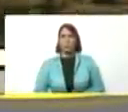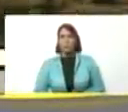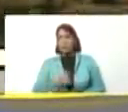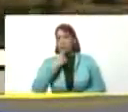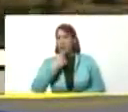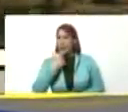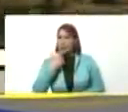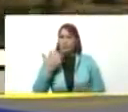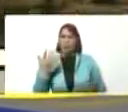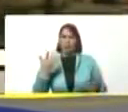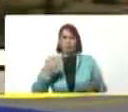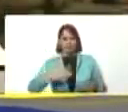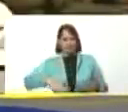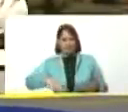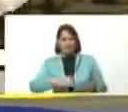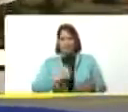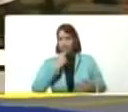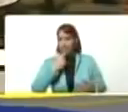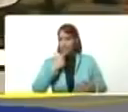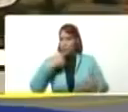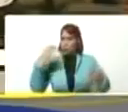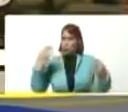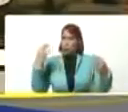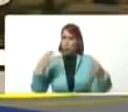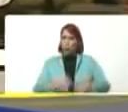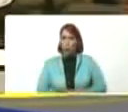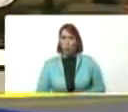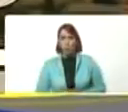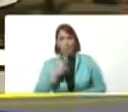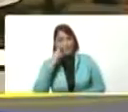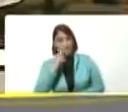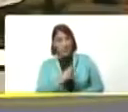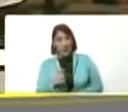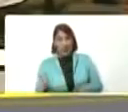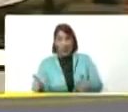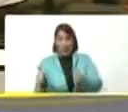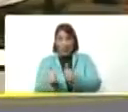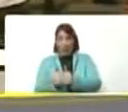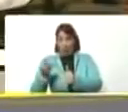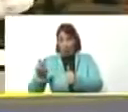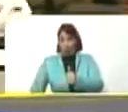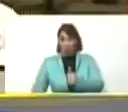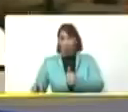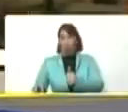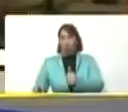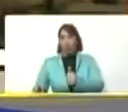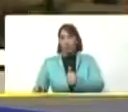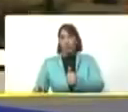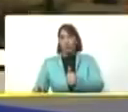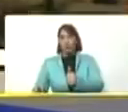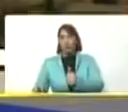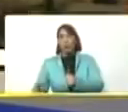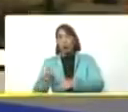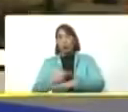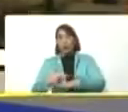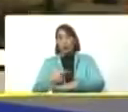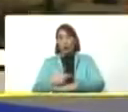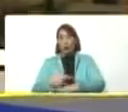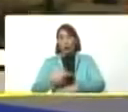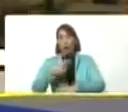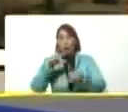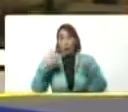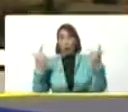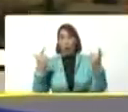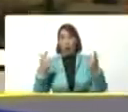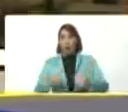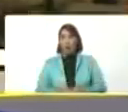Bella. Si usted ve para acá, al lado de Terán, está sentado la alcaldesa de Caracas, que ganó